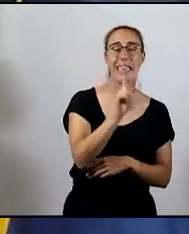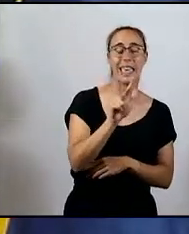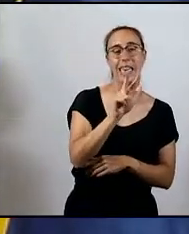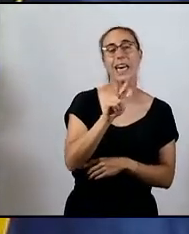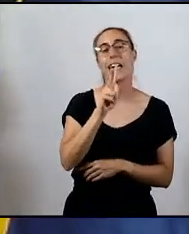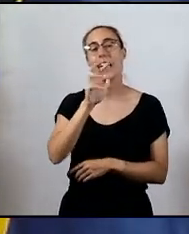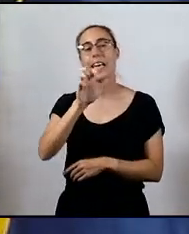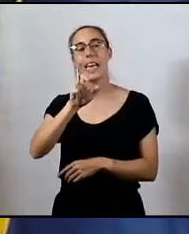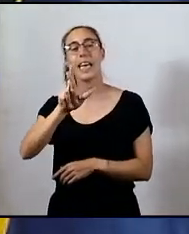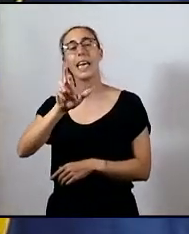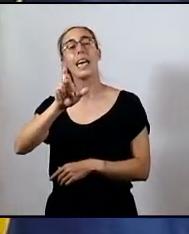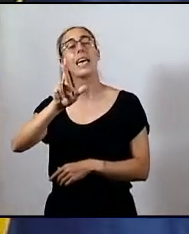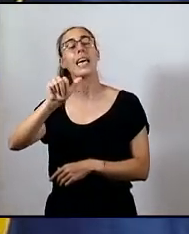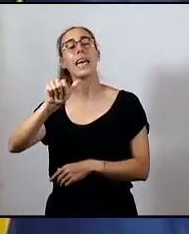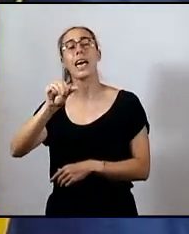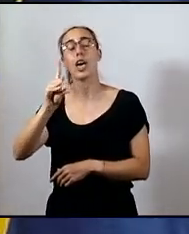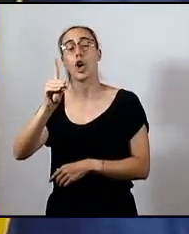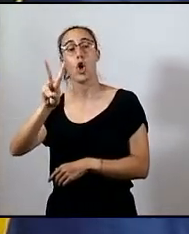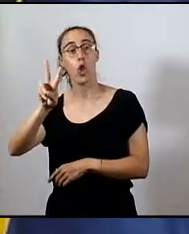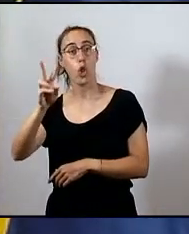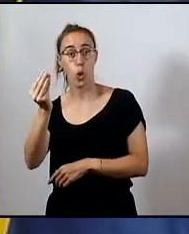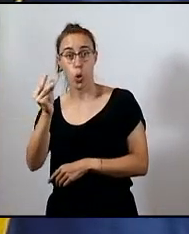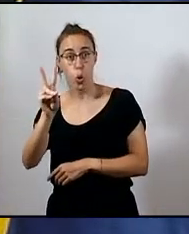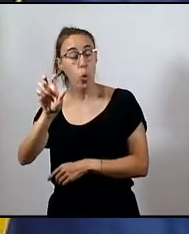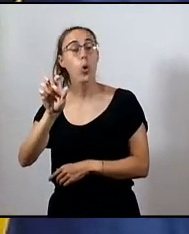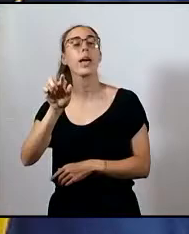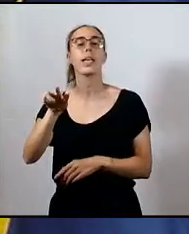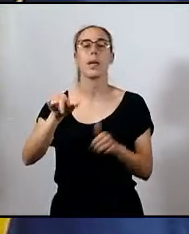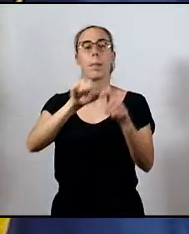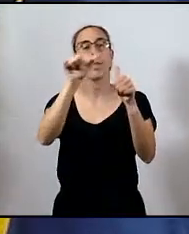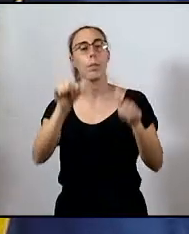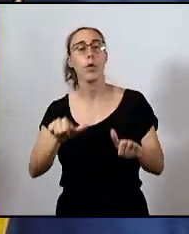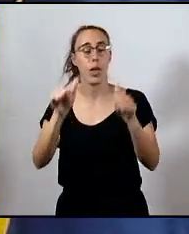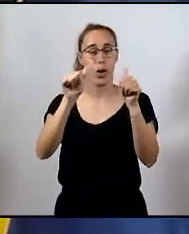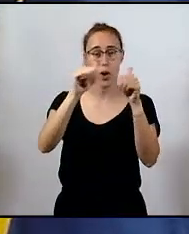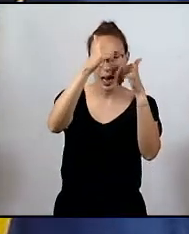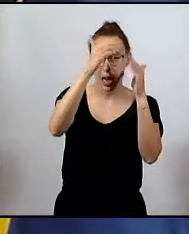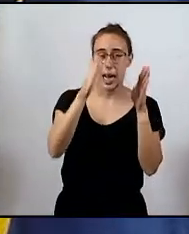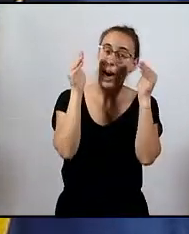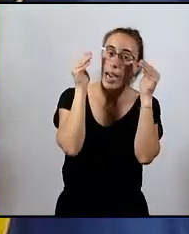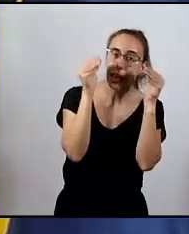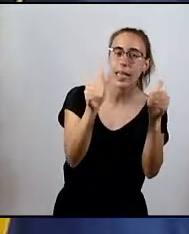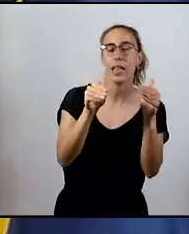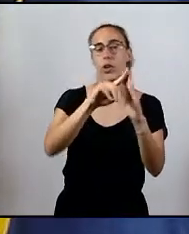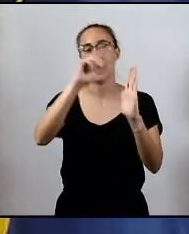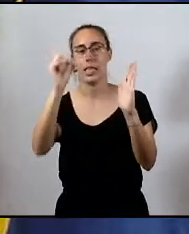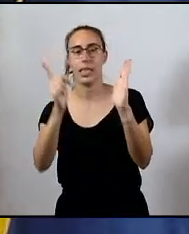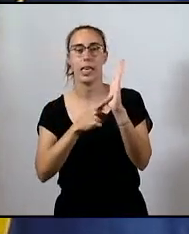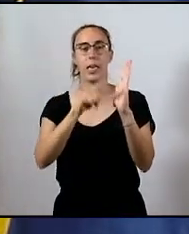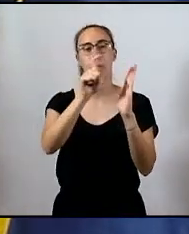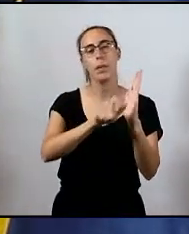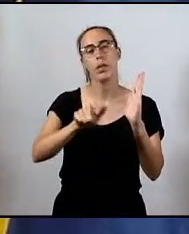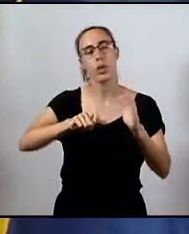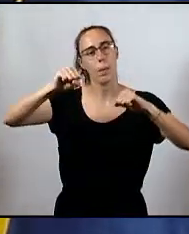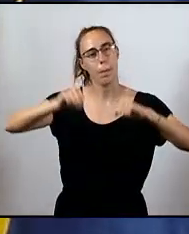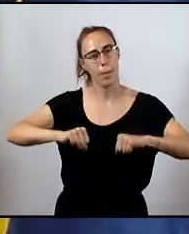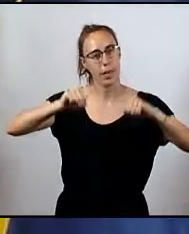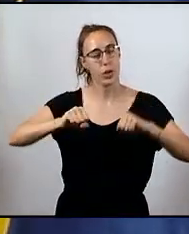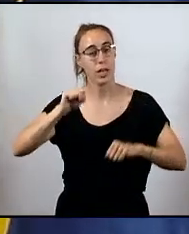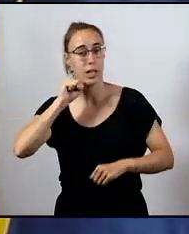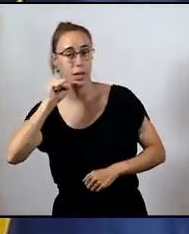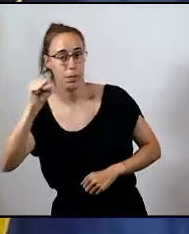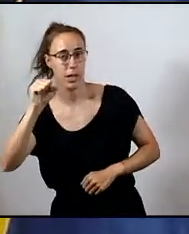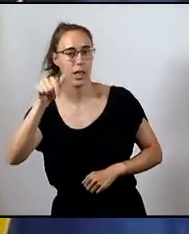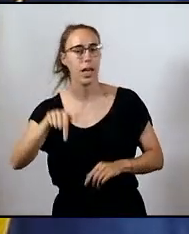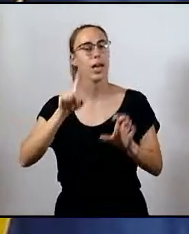del Piornal forma parte del modelo de atención integral residencial a mayores dependientes por el que estamos apostando en